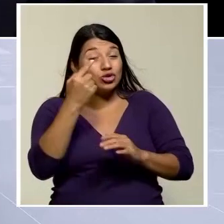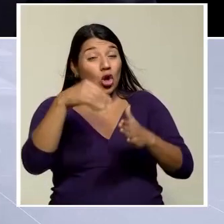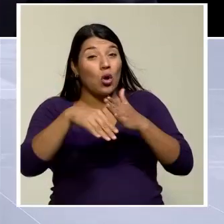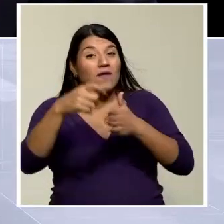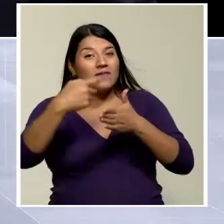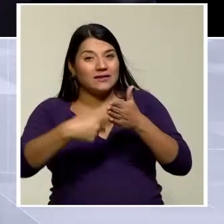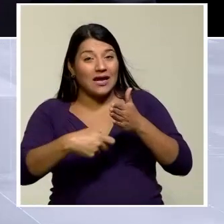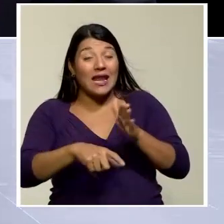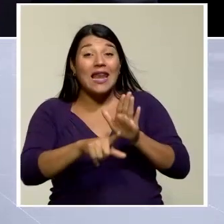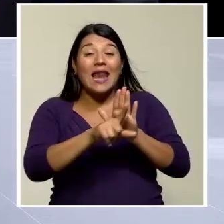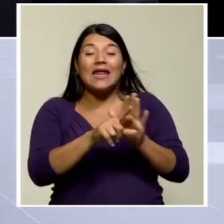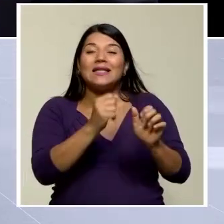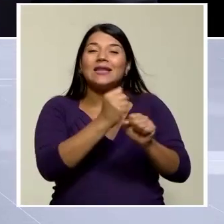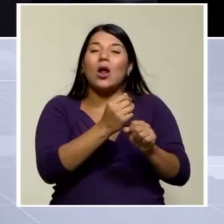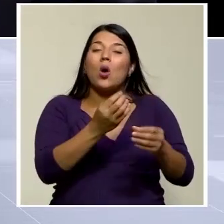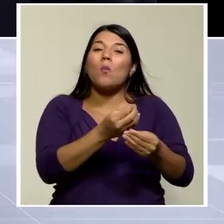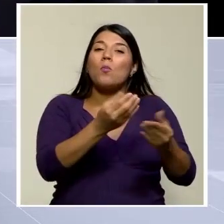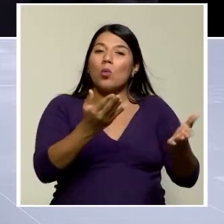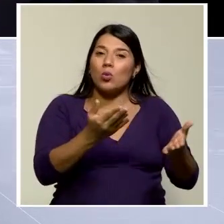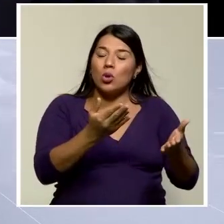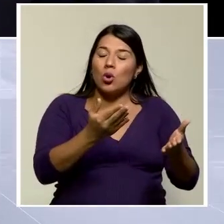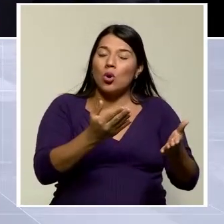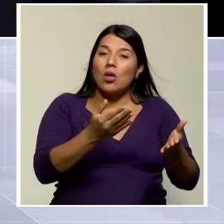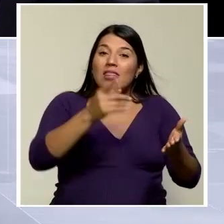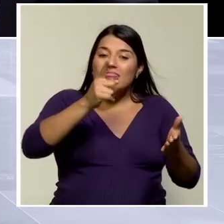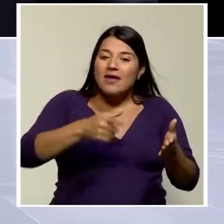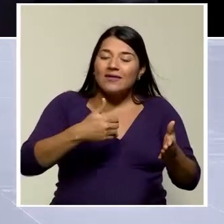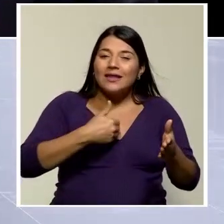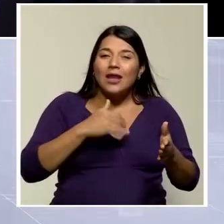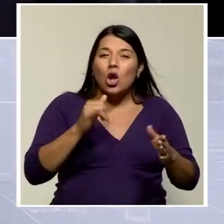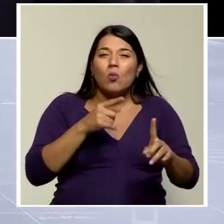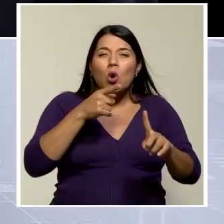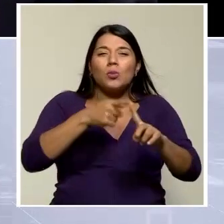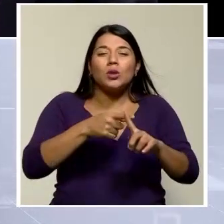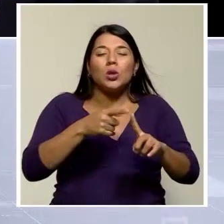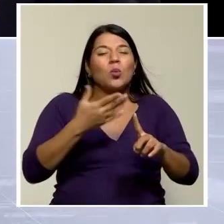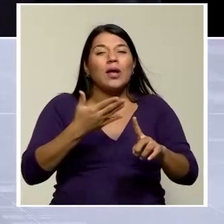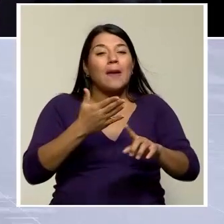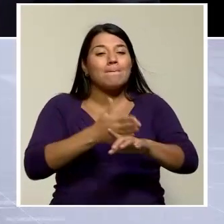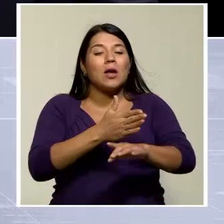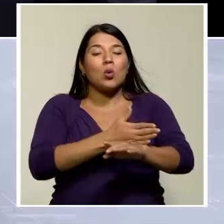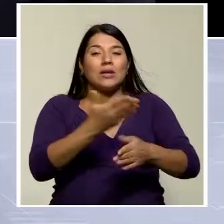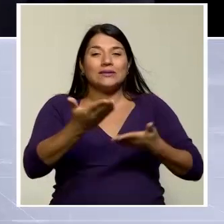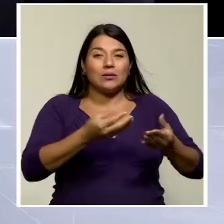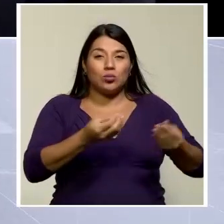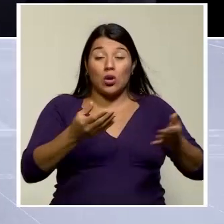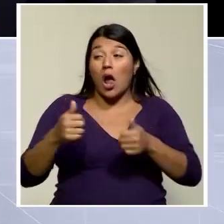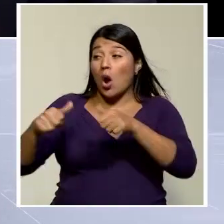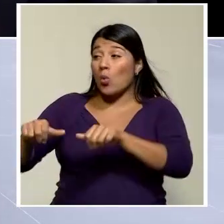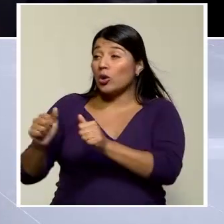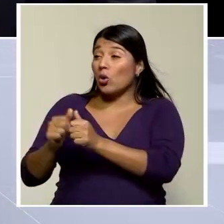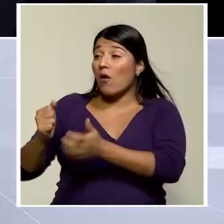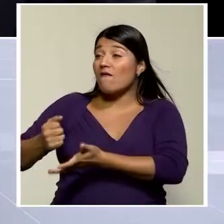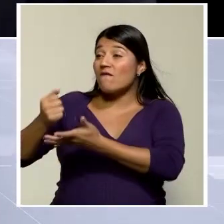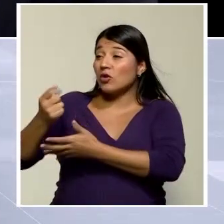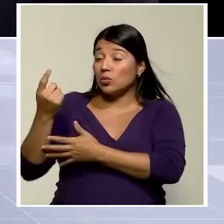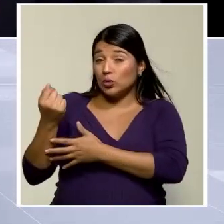público tiene que basarse en el mejoramiento del servicio público. Acuerdo con el Fondo Monetario.